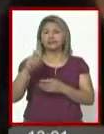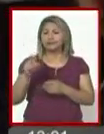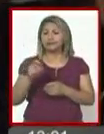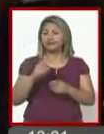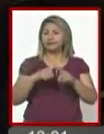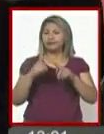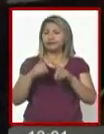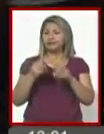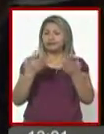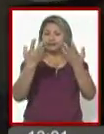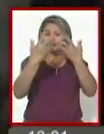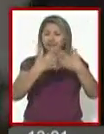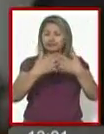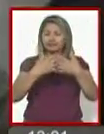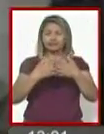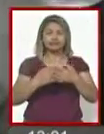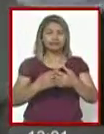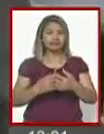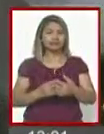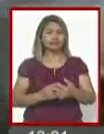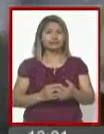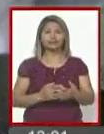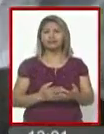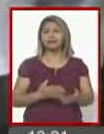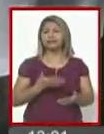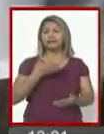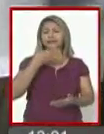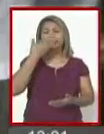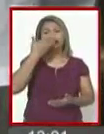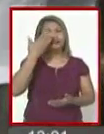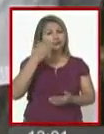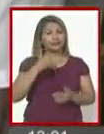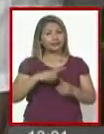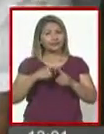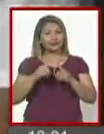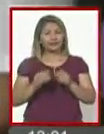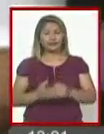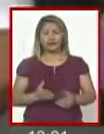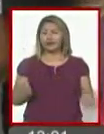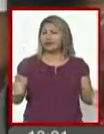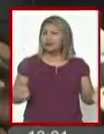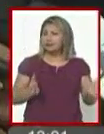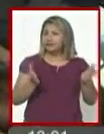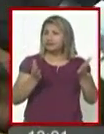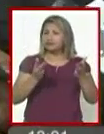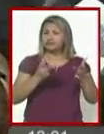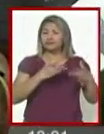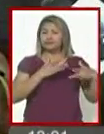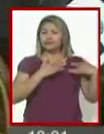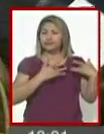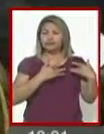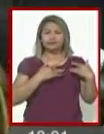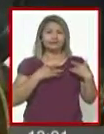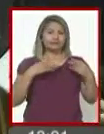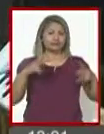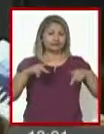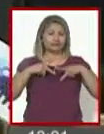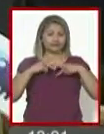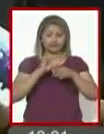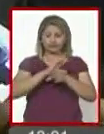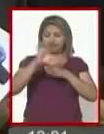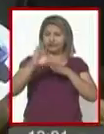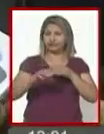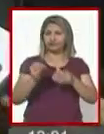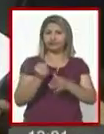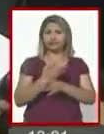monitor multiparámetro, tiene para la intubación, tiene para hacer reanimación cardiopulmonar. Entonces es una ambulancia